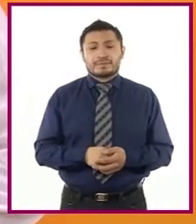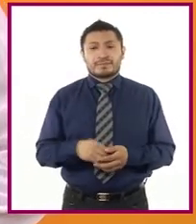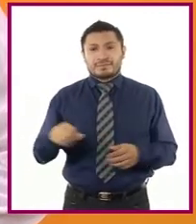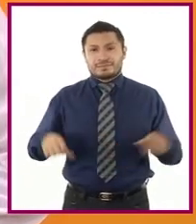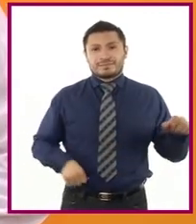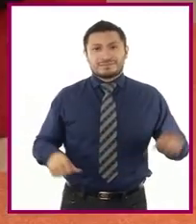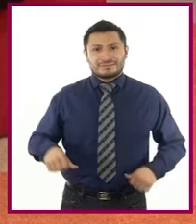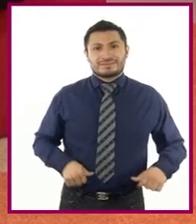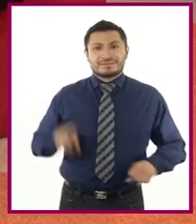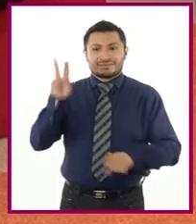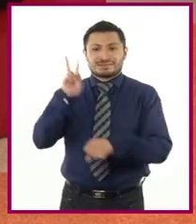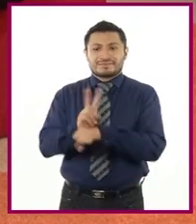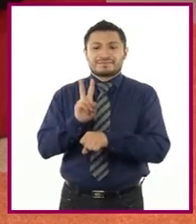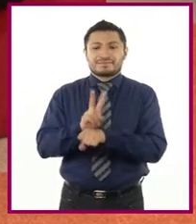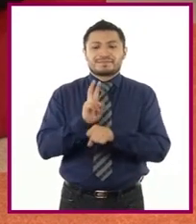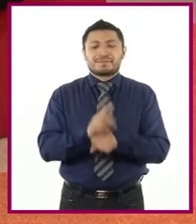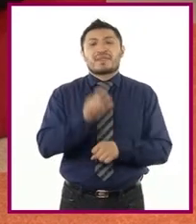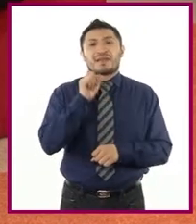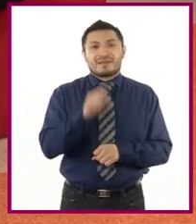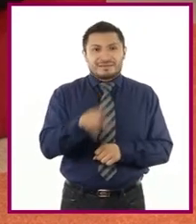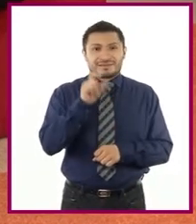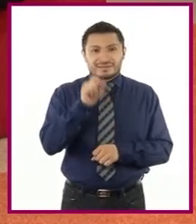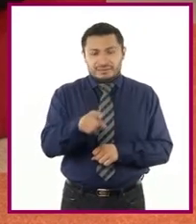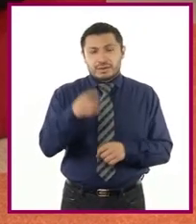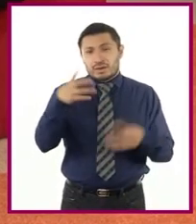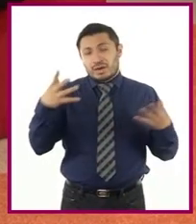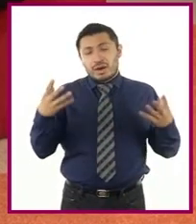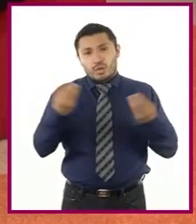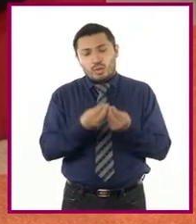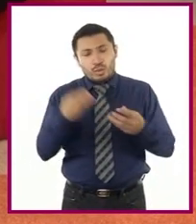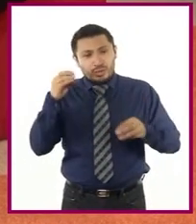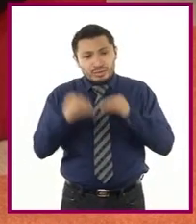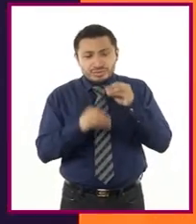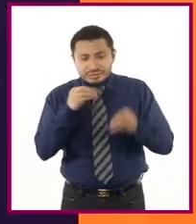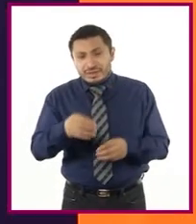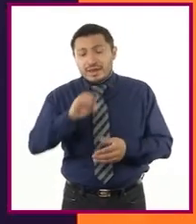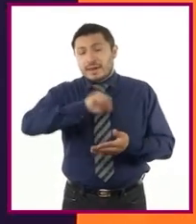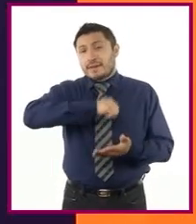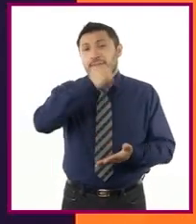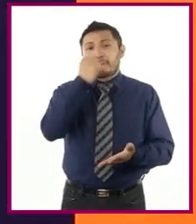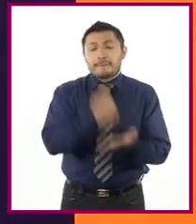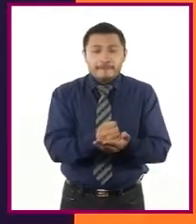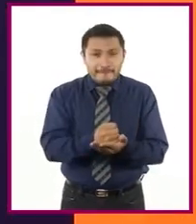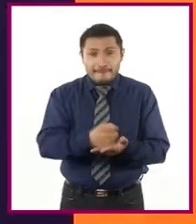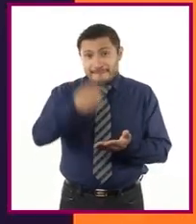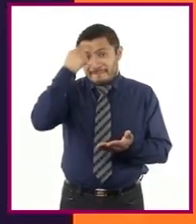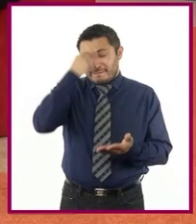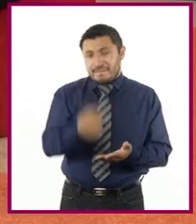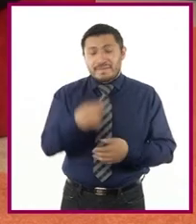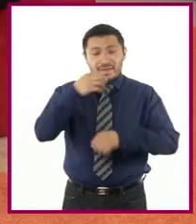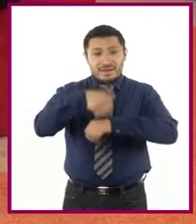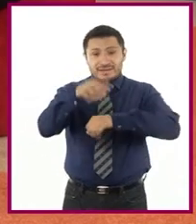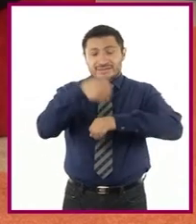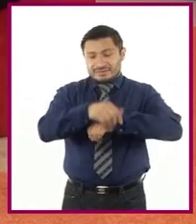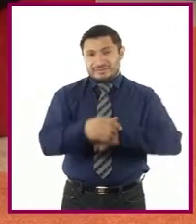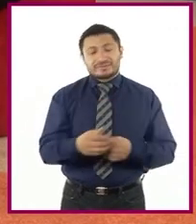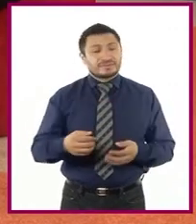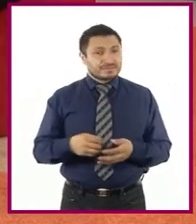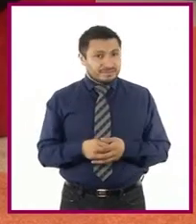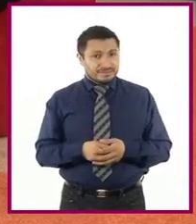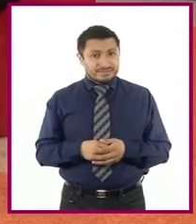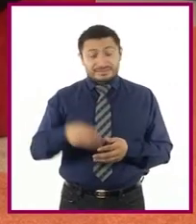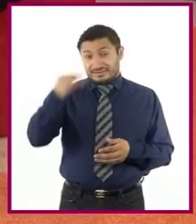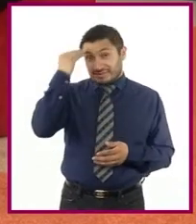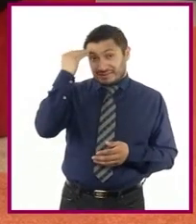de supervisión. Y al mismo tiempo, vamos colocando el símbolo correspondiente con el número que le toca y